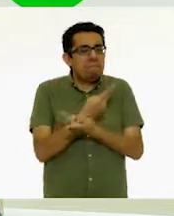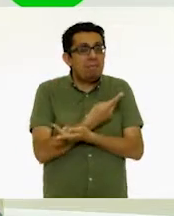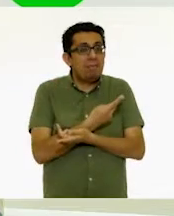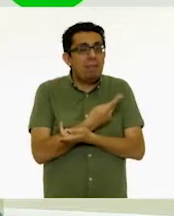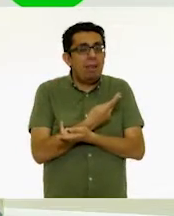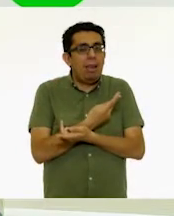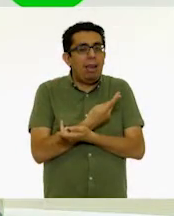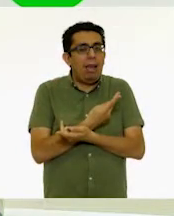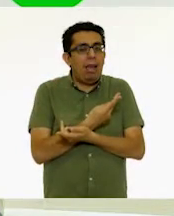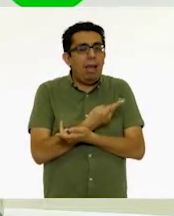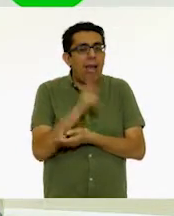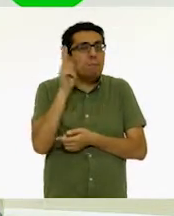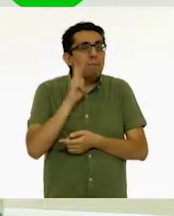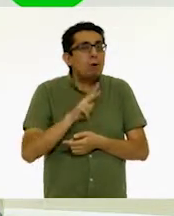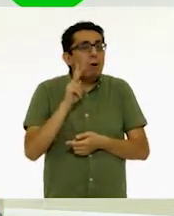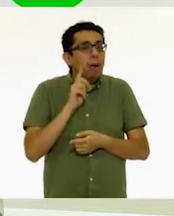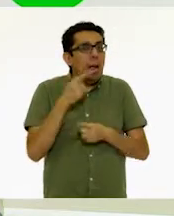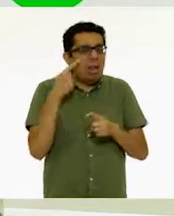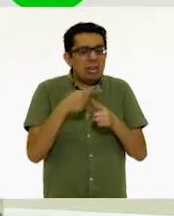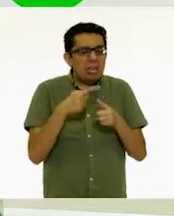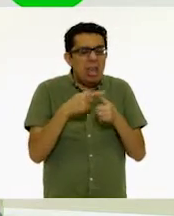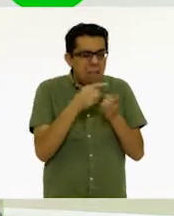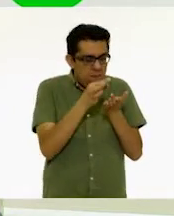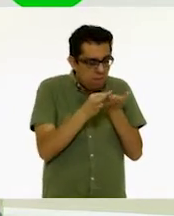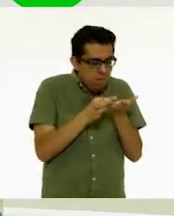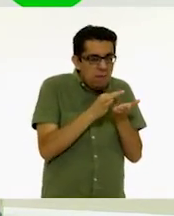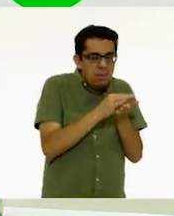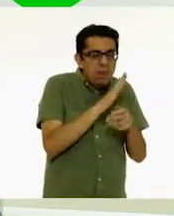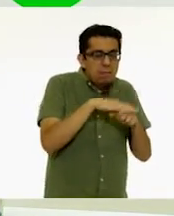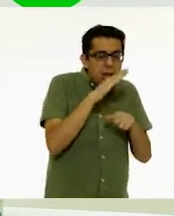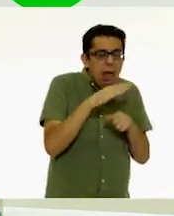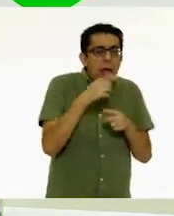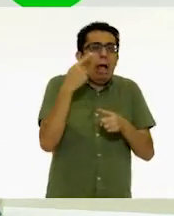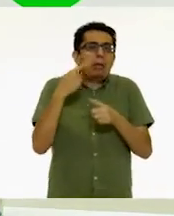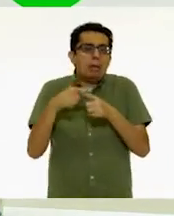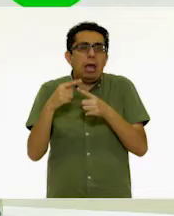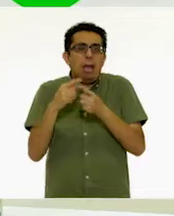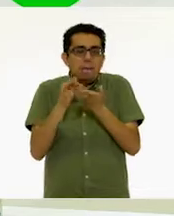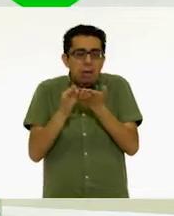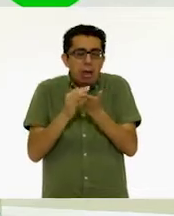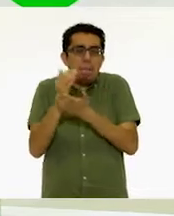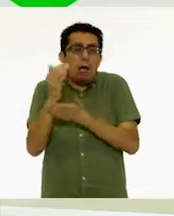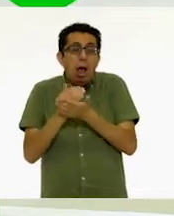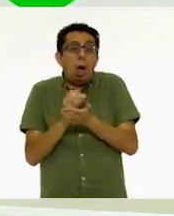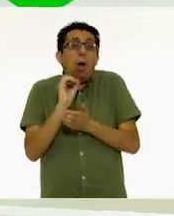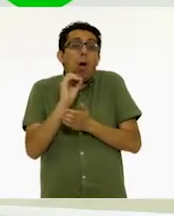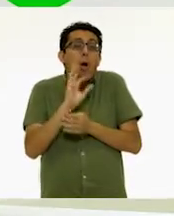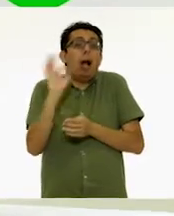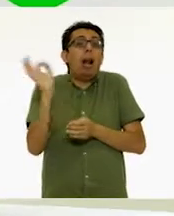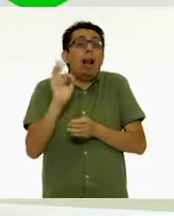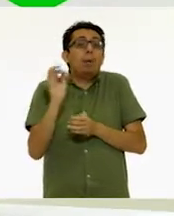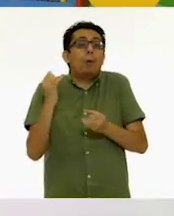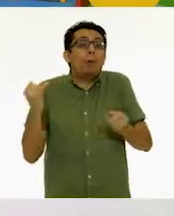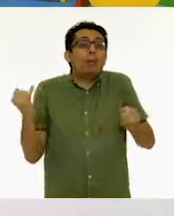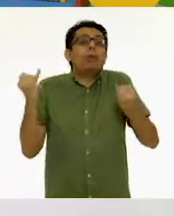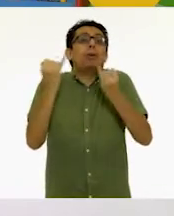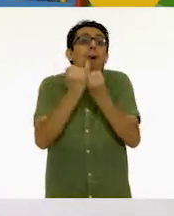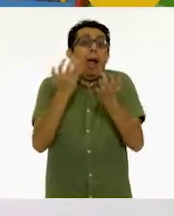dos equipos tuvo más fichas, cuál tuvo menos o si tuvimos las mismas.